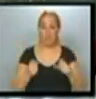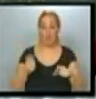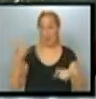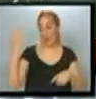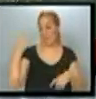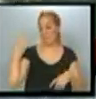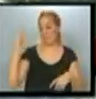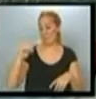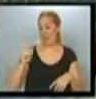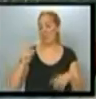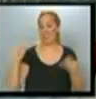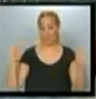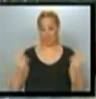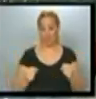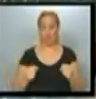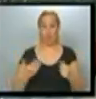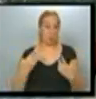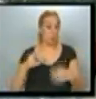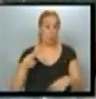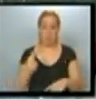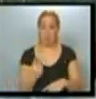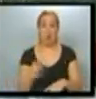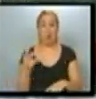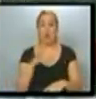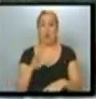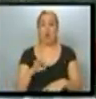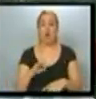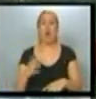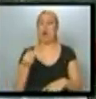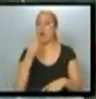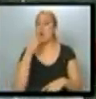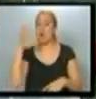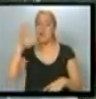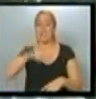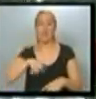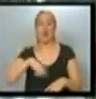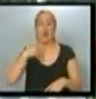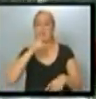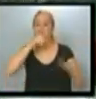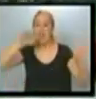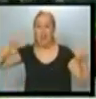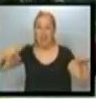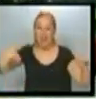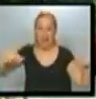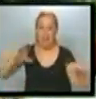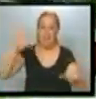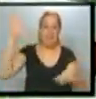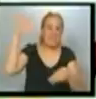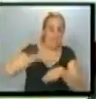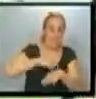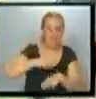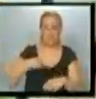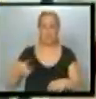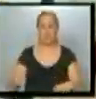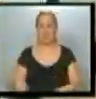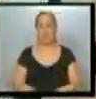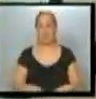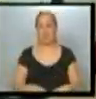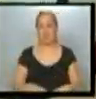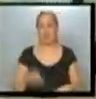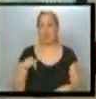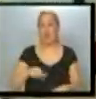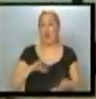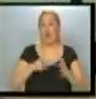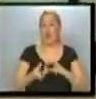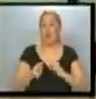también que hizo frío, se pudieron haber muerto, o ser presa de alguna ave rapaz, porque en estos momentos están con pichones. Por la manera en la que aparecieron